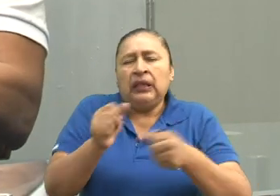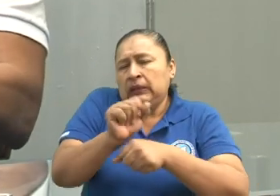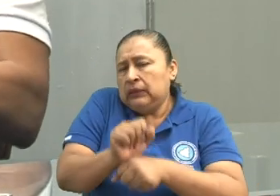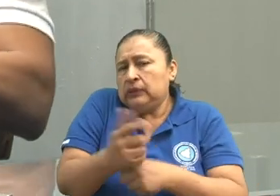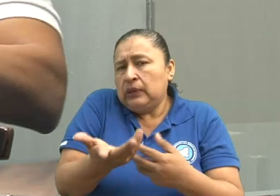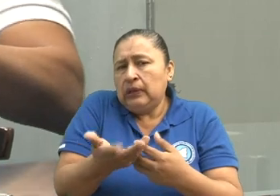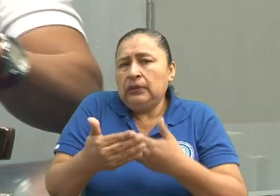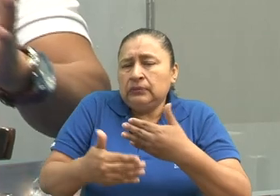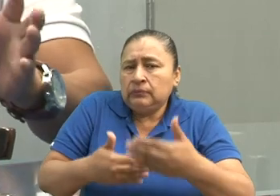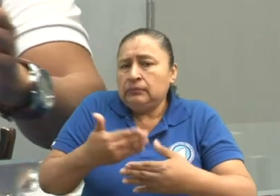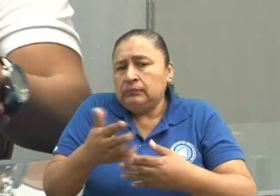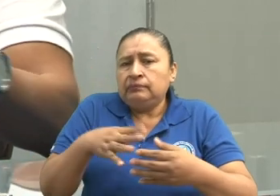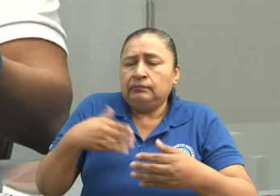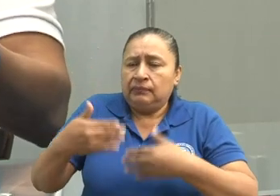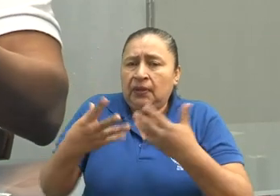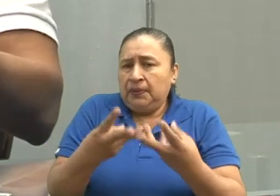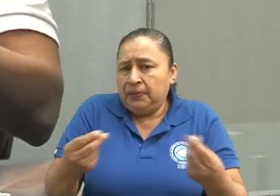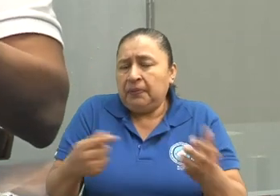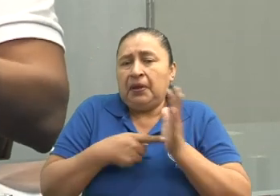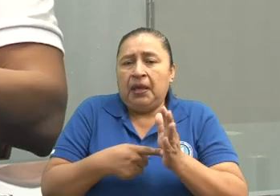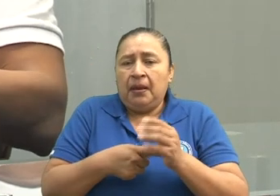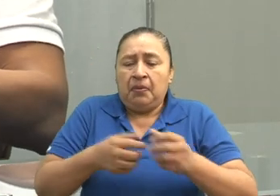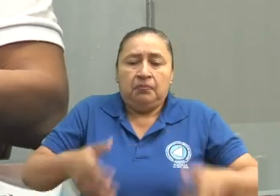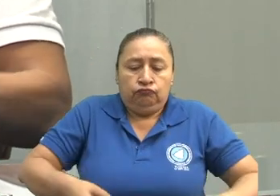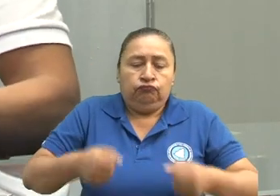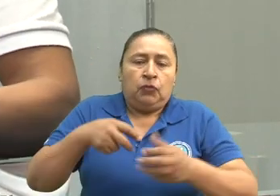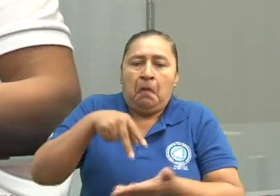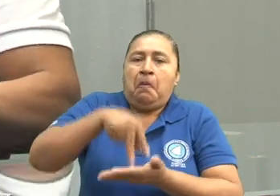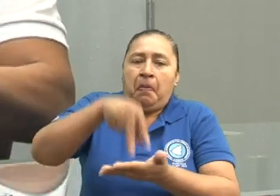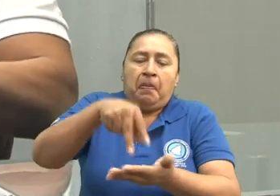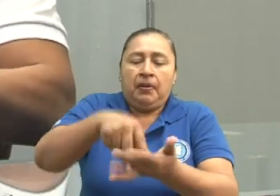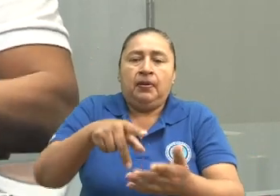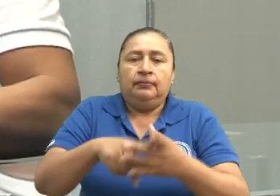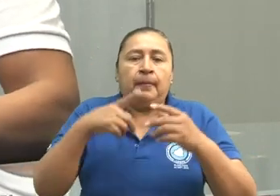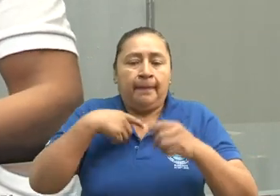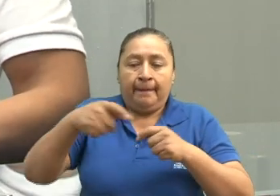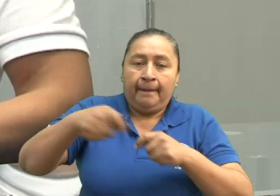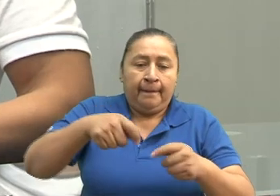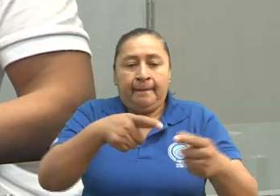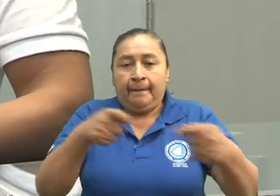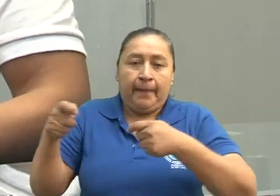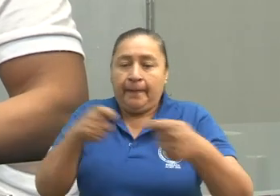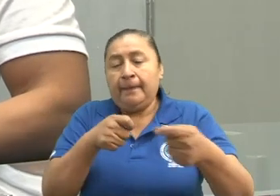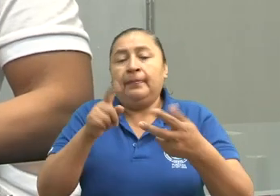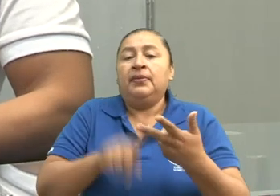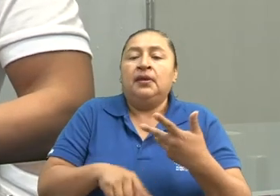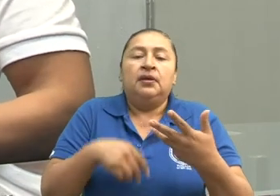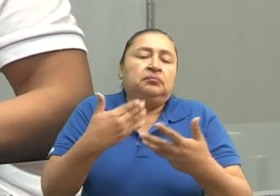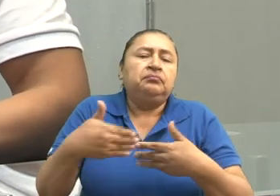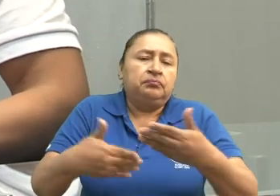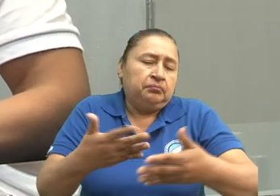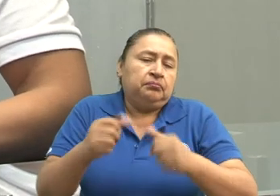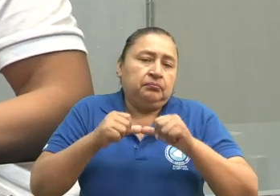tradicionales pues que se han ido desapareciendo, como el encostalado, la pañoleta, y vamos a seguir haciendo esto más seguido. En lo que